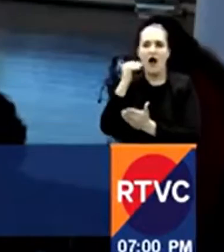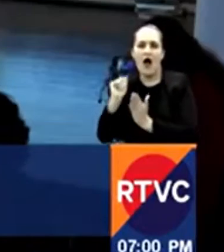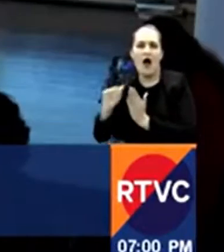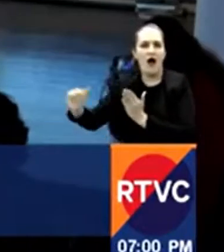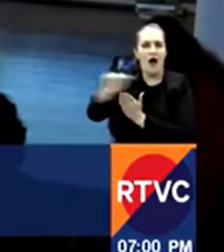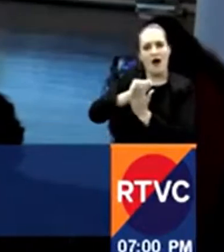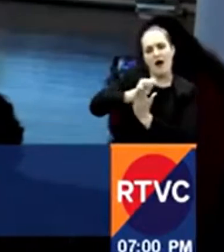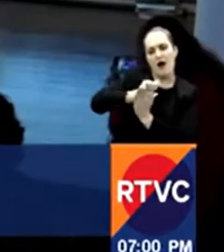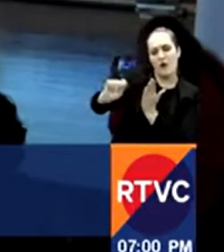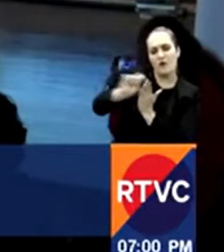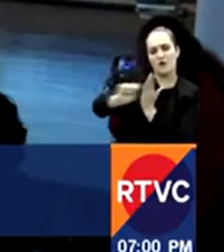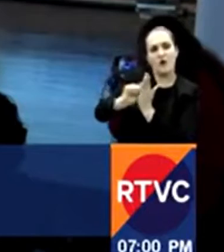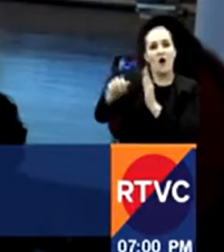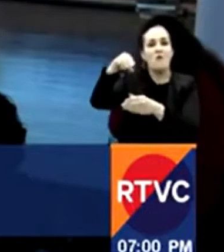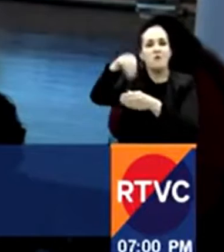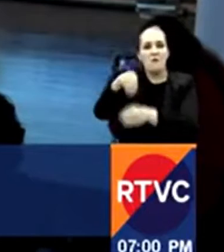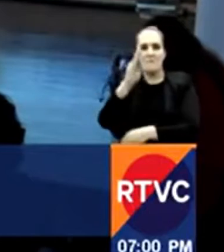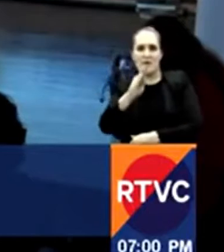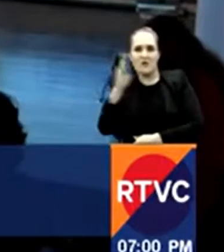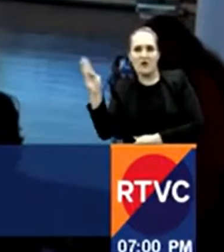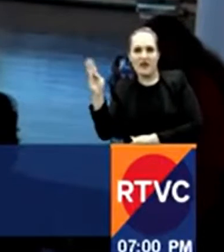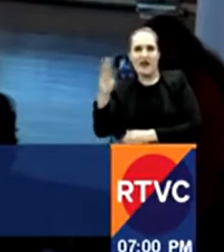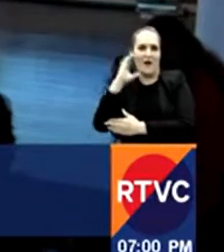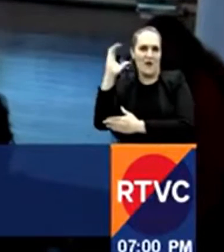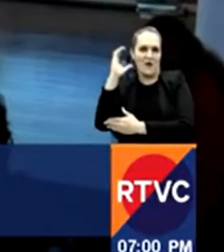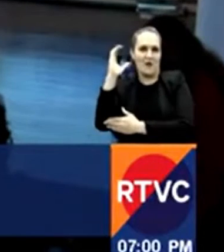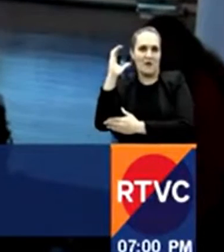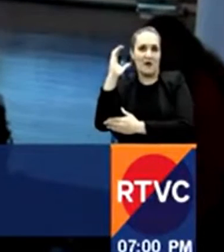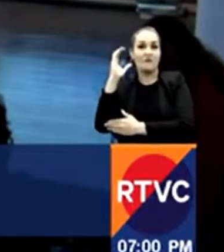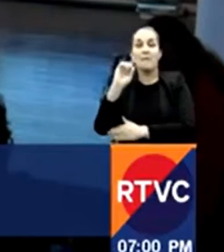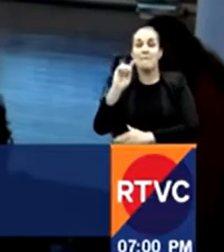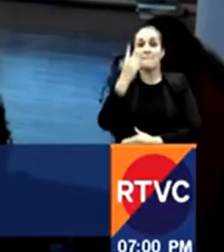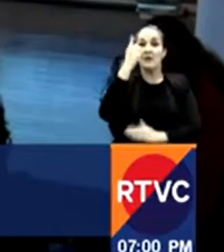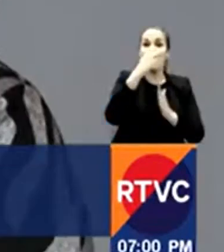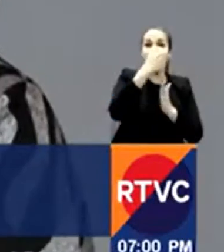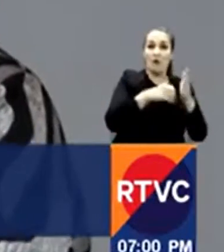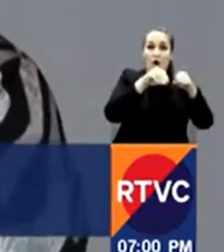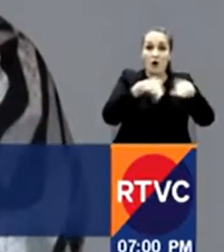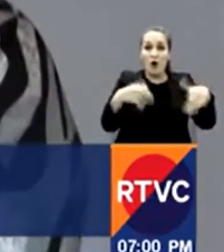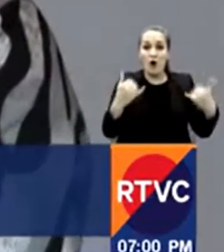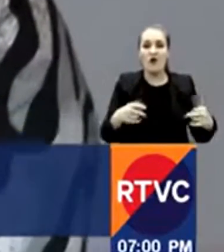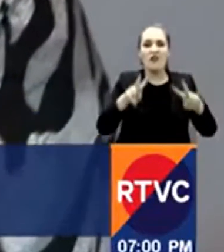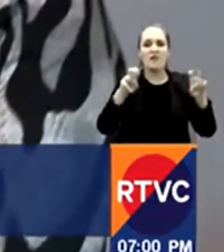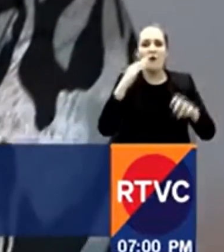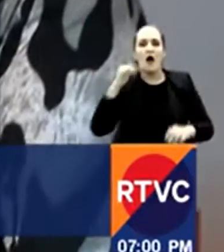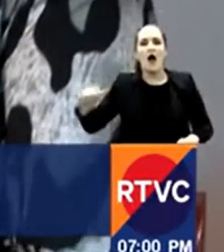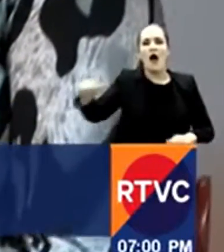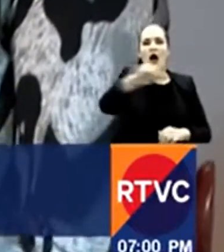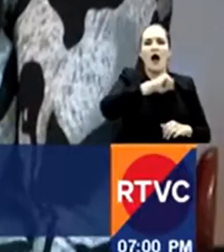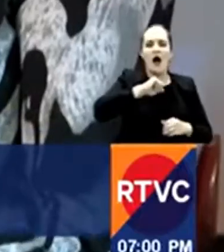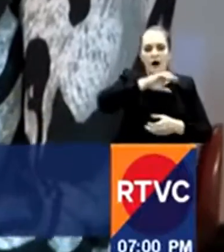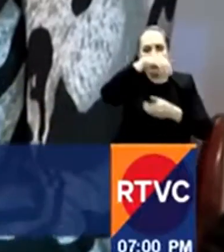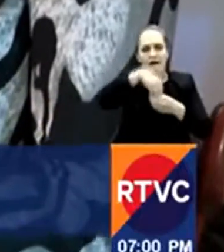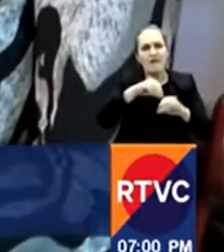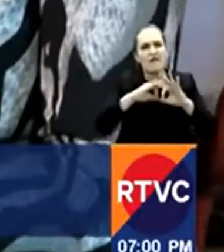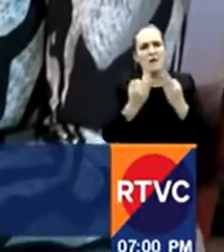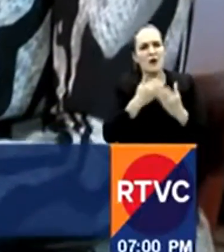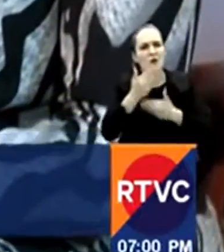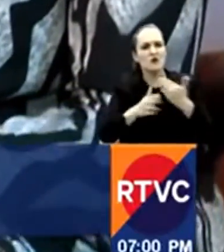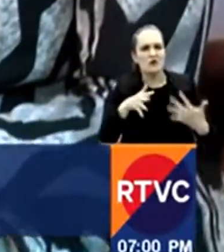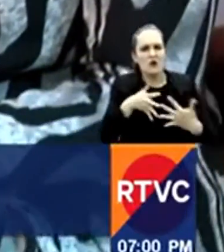hacen parte de la Biblioteca de Escritoras Colombianas. El primer capítulo se llama Las mujeres y la familia. Más adelante les cuento